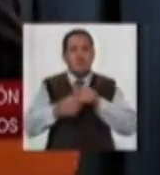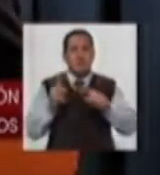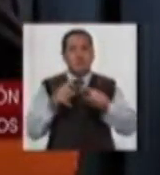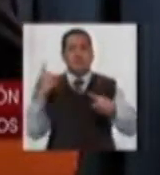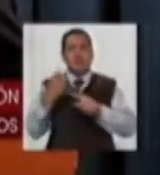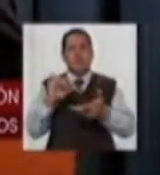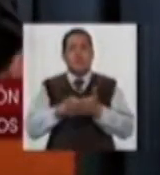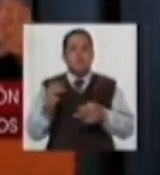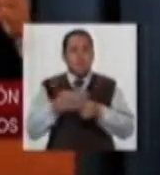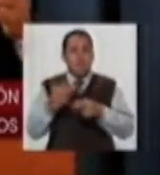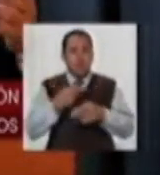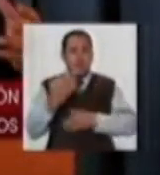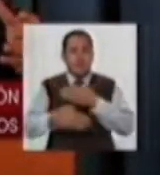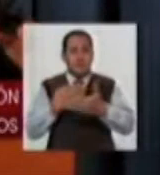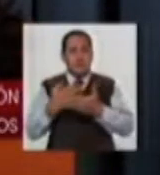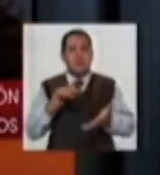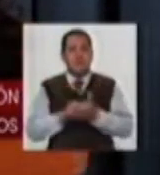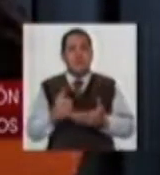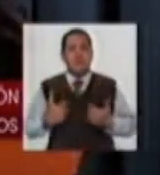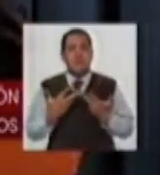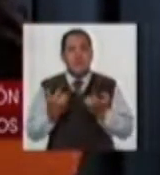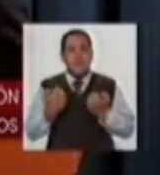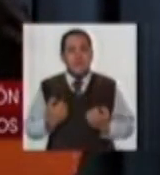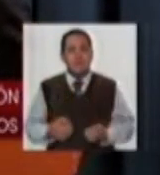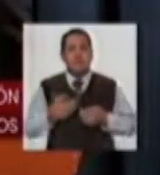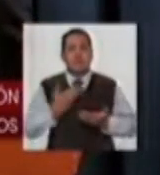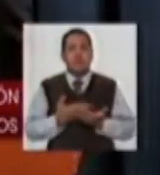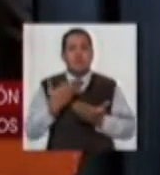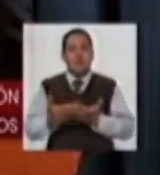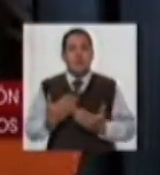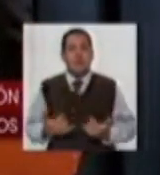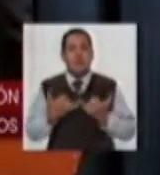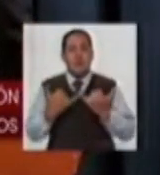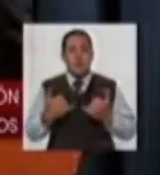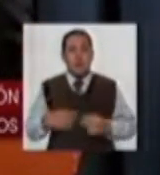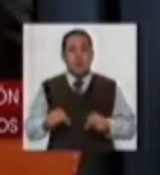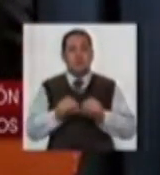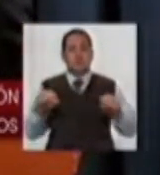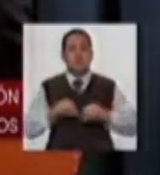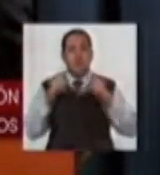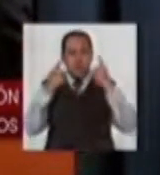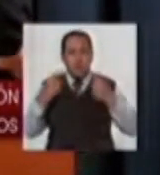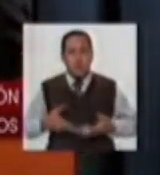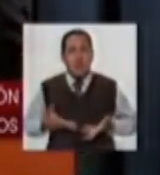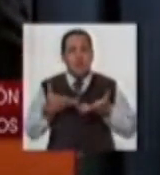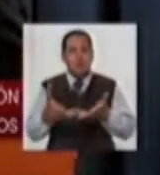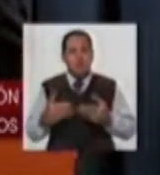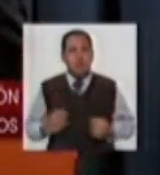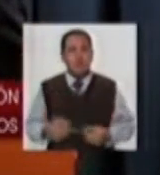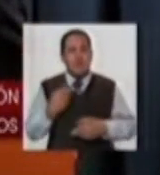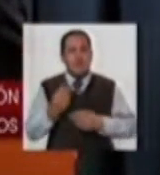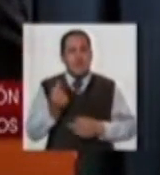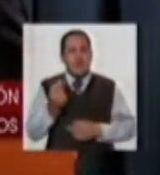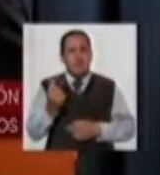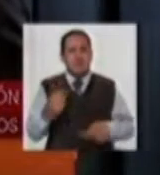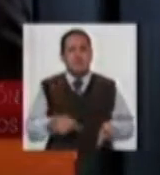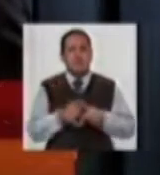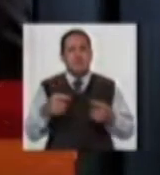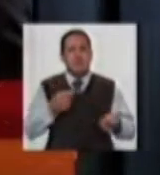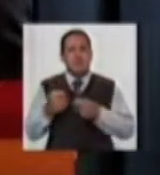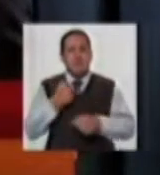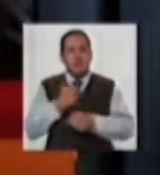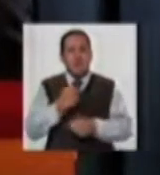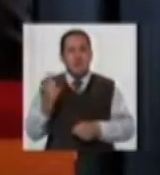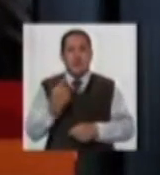presentando próximamente, que busca justamente establecer un sistema meritocrático y un sistema con probidad para el ejercicio de la